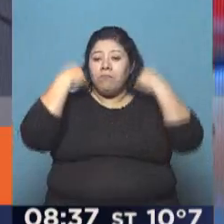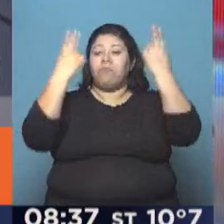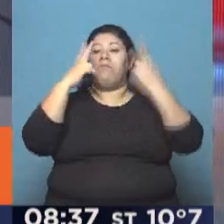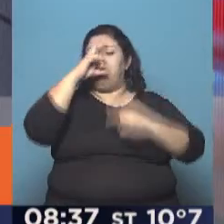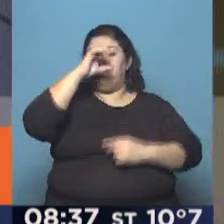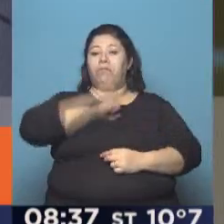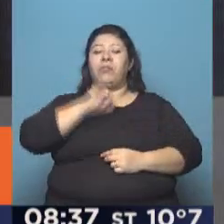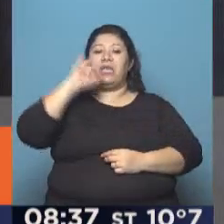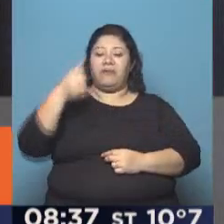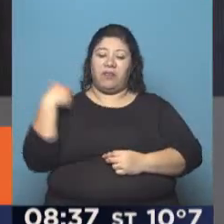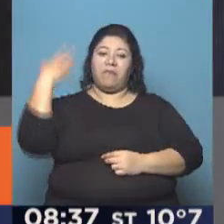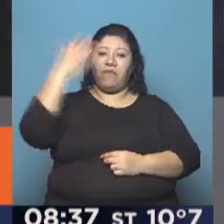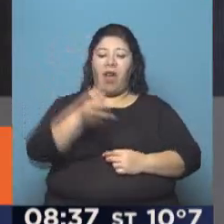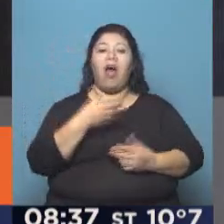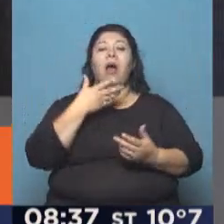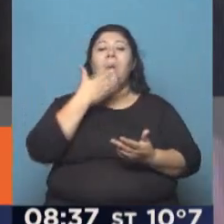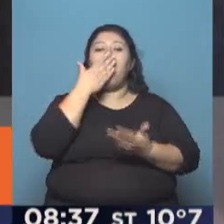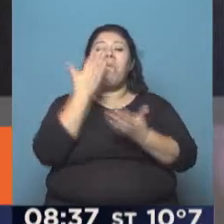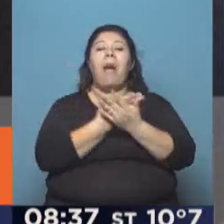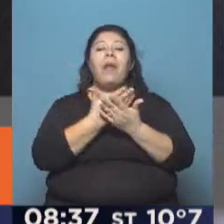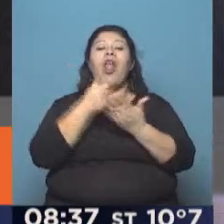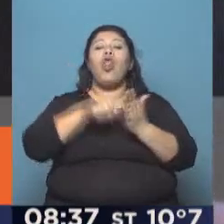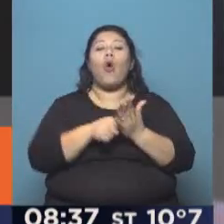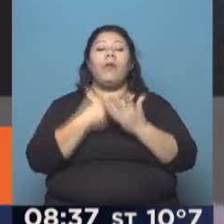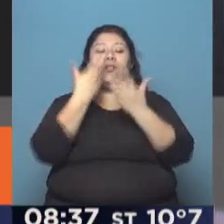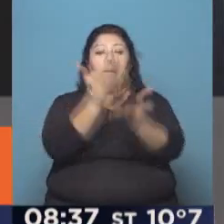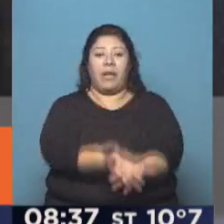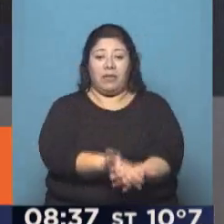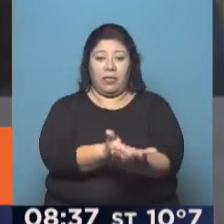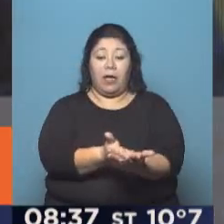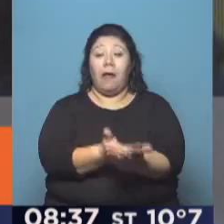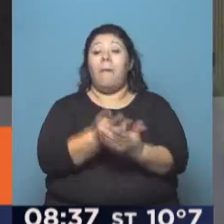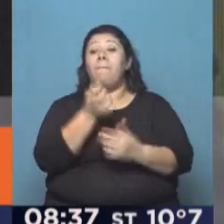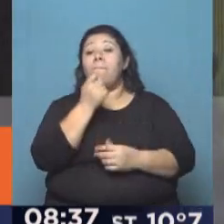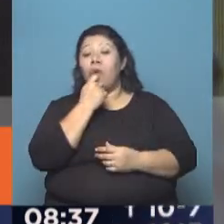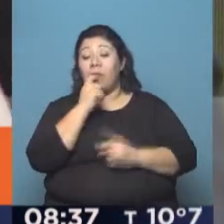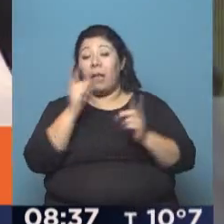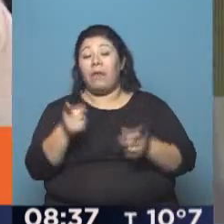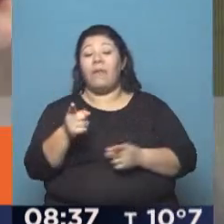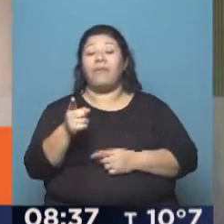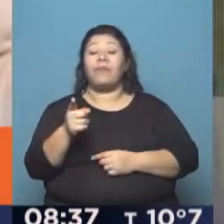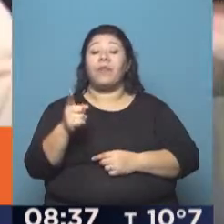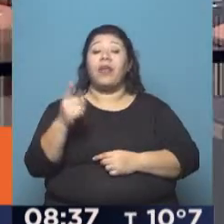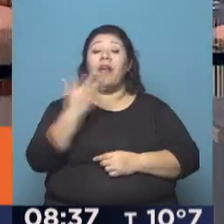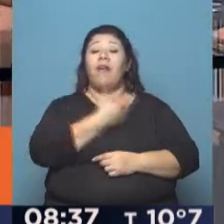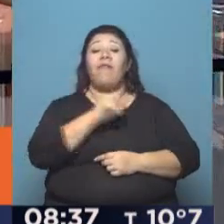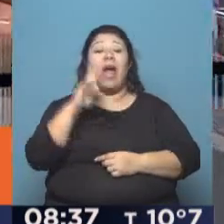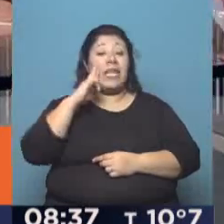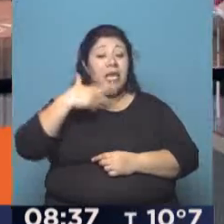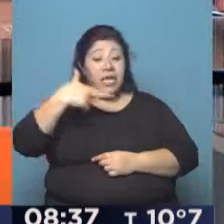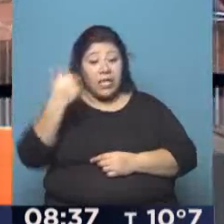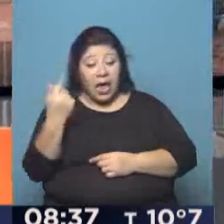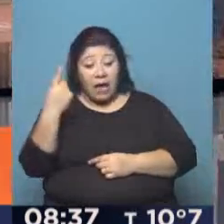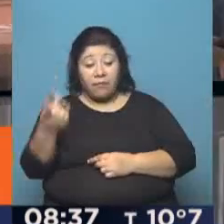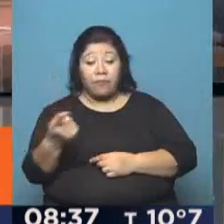arrepentido como el caso de fariña fariña ustedes recuerdan que cuando fue a declarar la vez anterior a tribunales negó todo lo que le había dicho